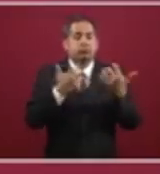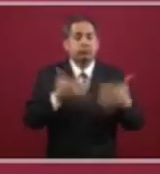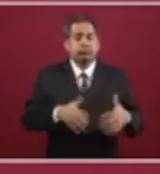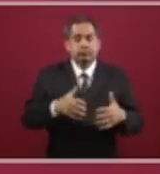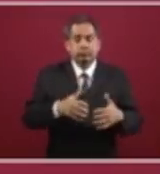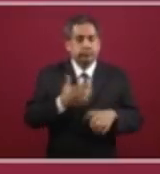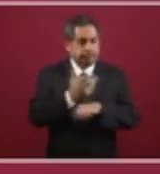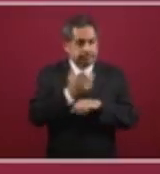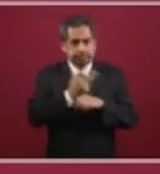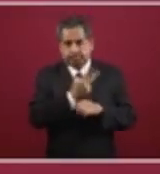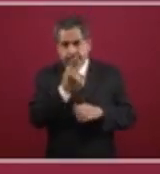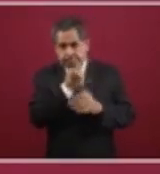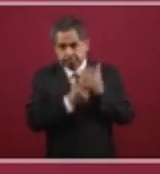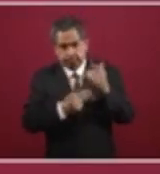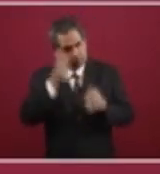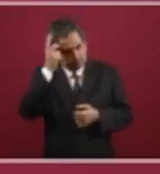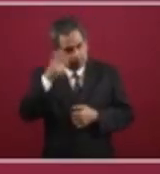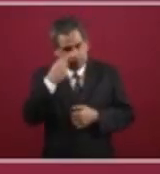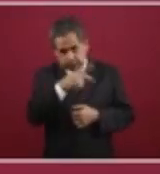empresarios estadounidenses.